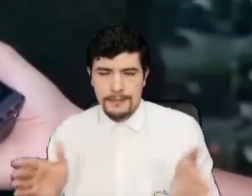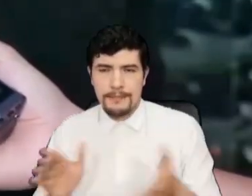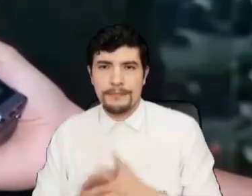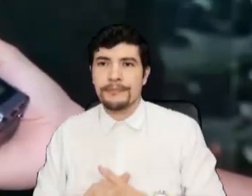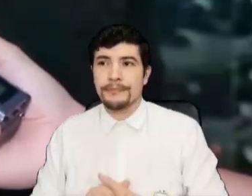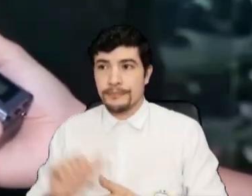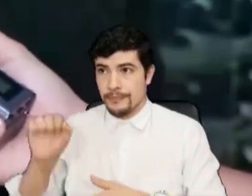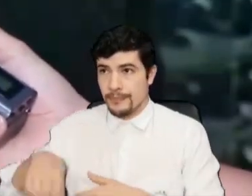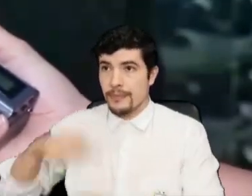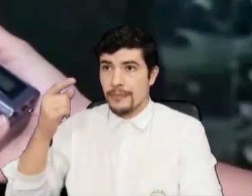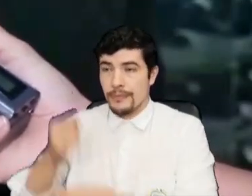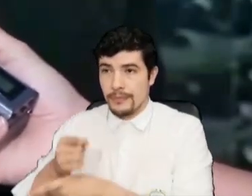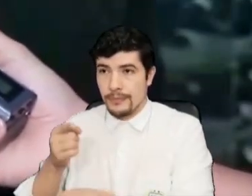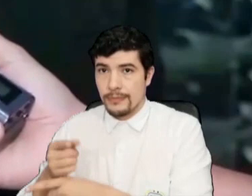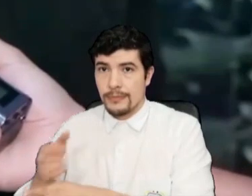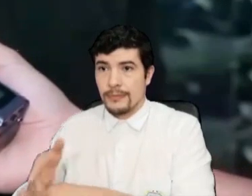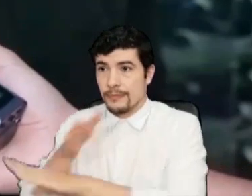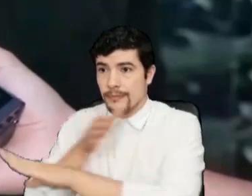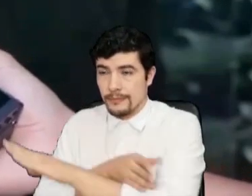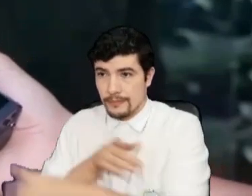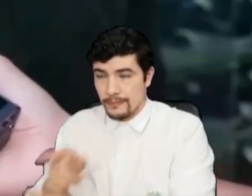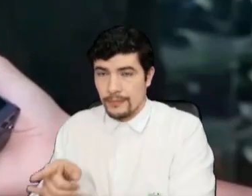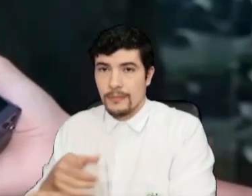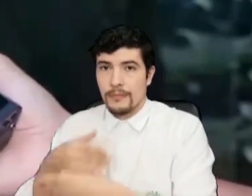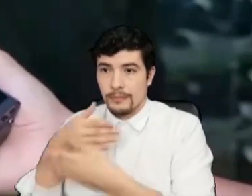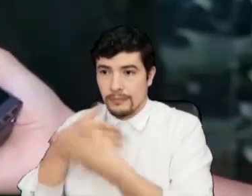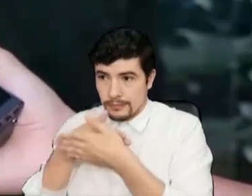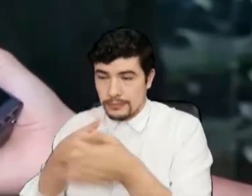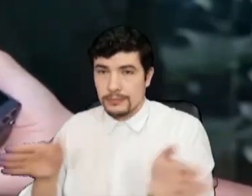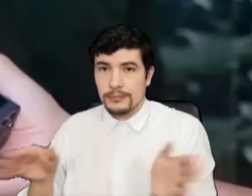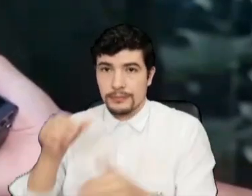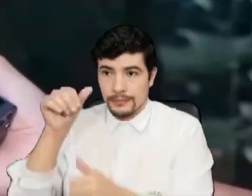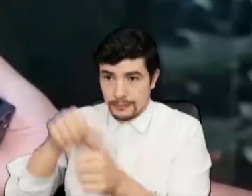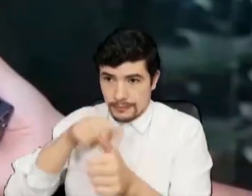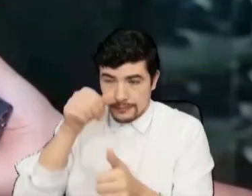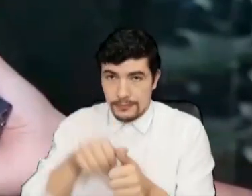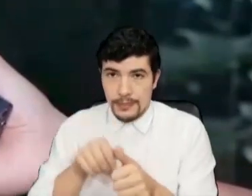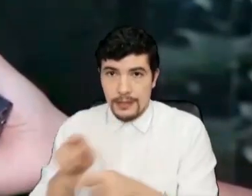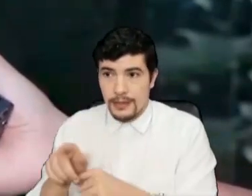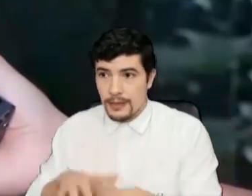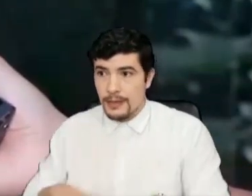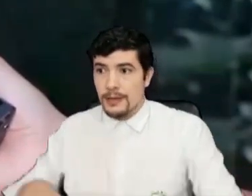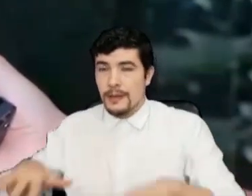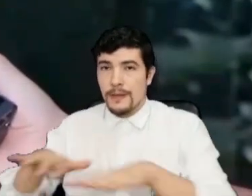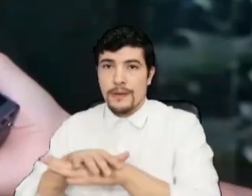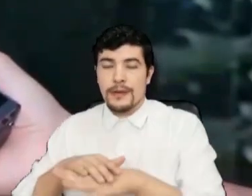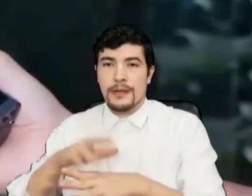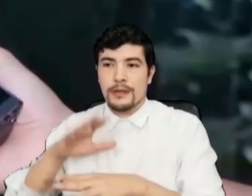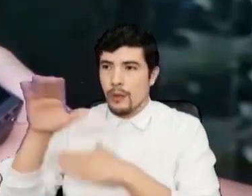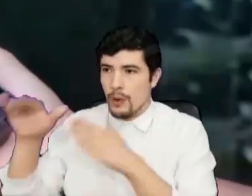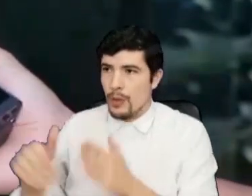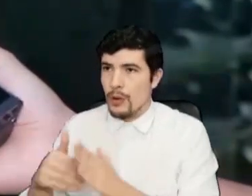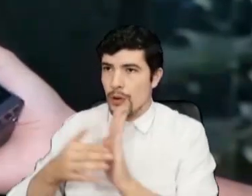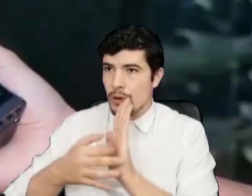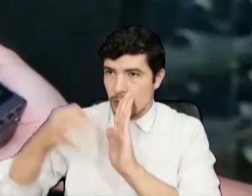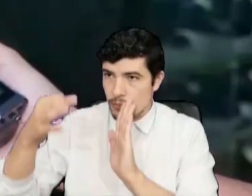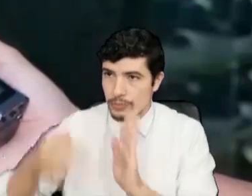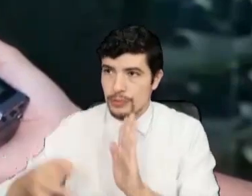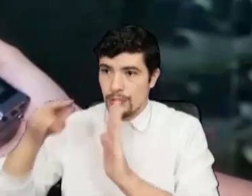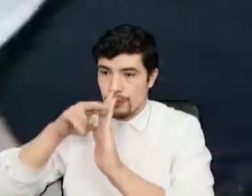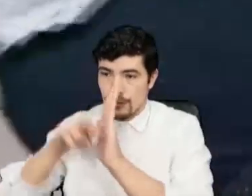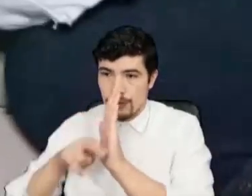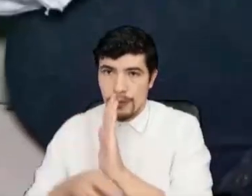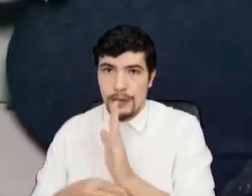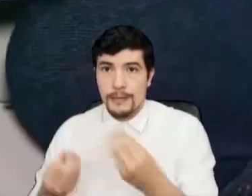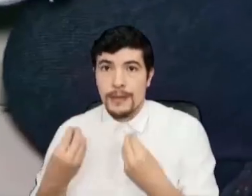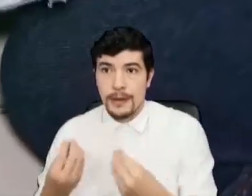con anticipación, se haya preparado cada uno de los locales y se hayan dispuesto todos los protocolos y todas las medidas necesarias, no solamente para el registro de las personas que